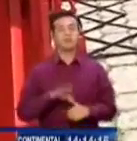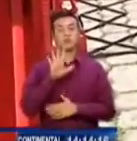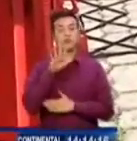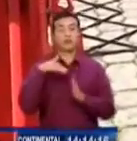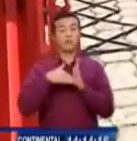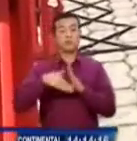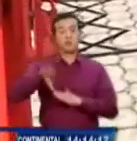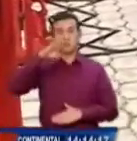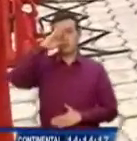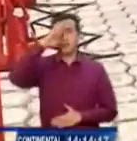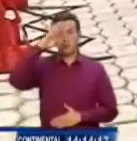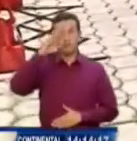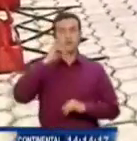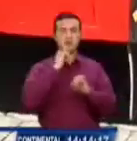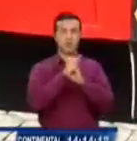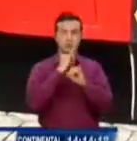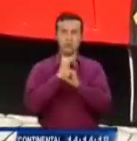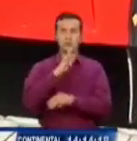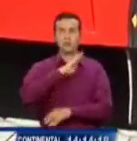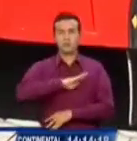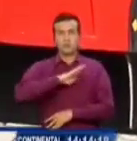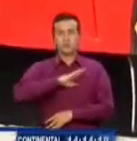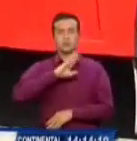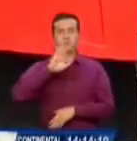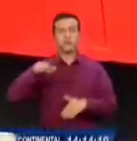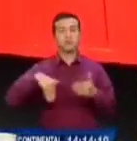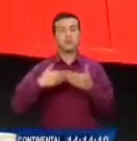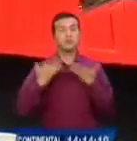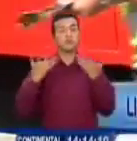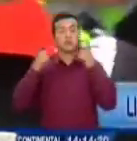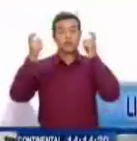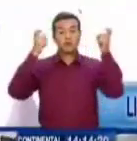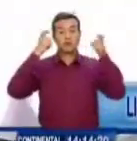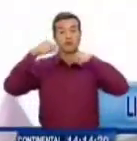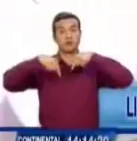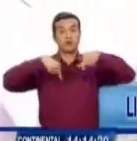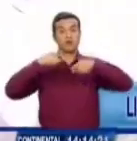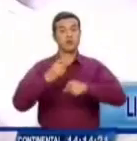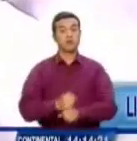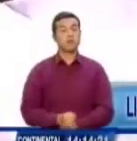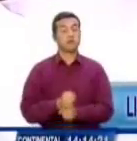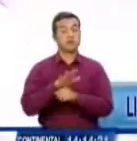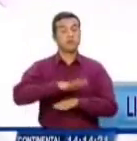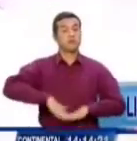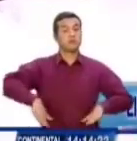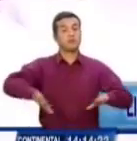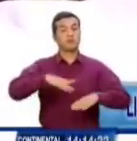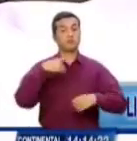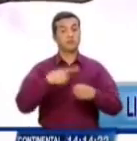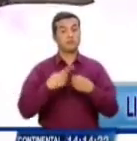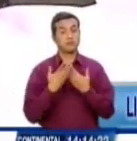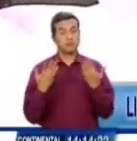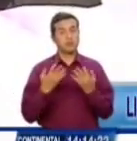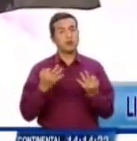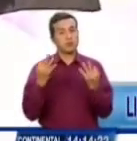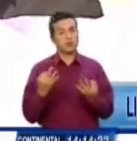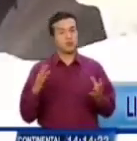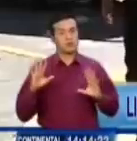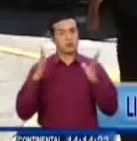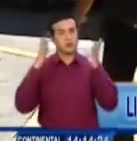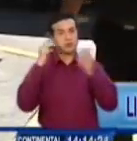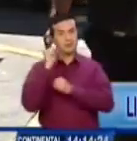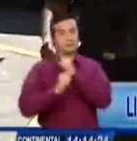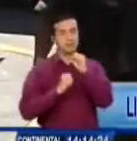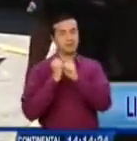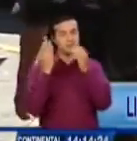5.000 miembros de varias instituciones municipales estarán encargados del control de tránsito y seguridad en el Distrito Metropolitano de Quito durante las festividades de